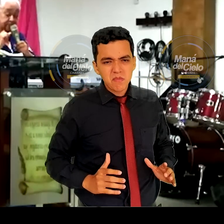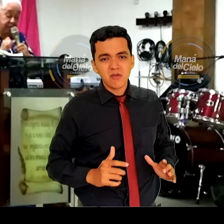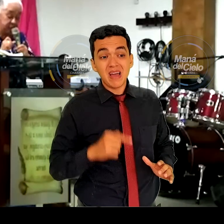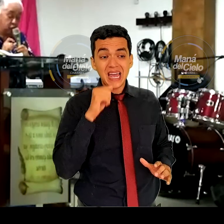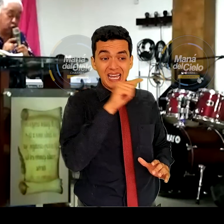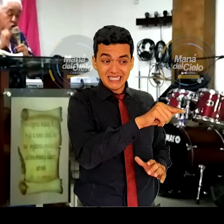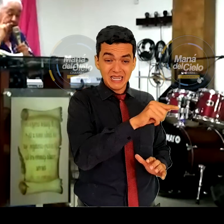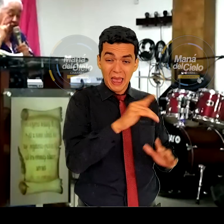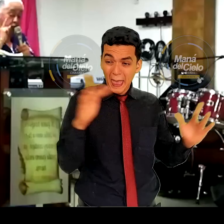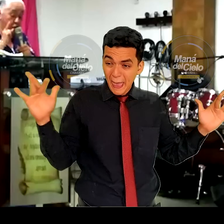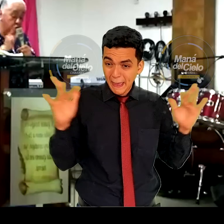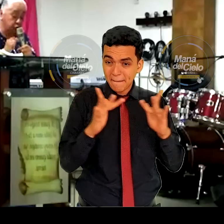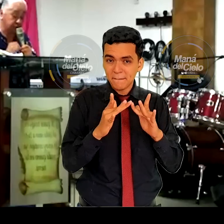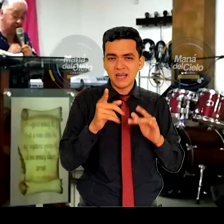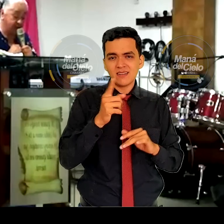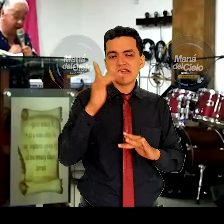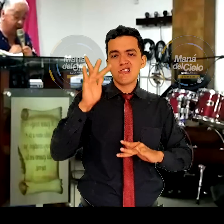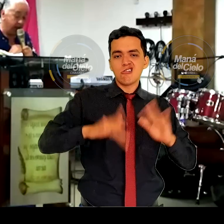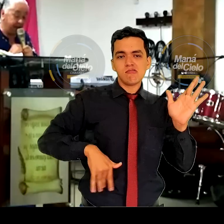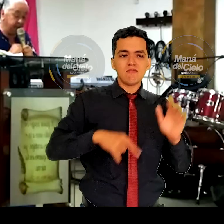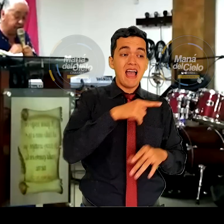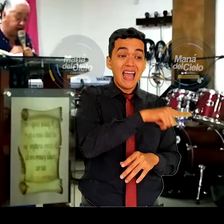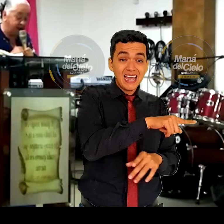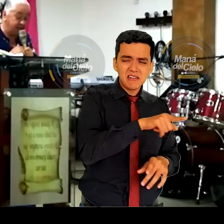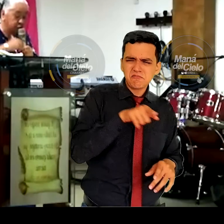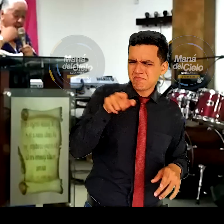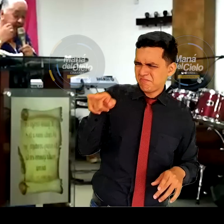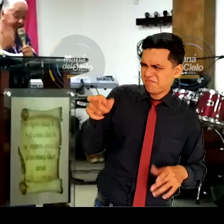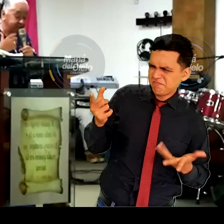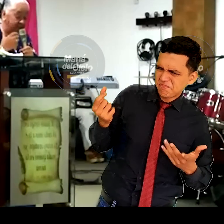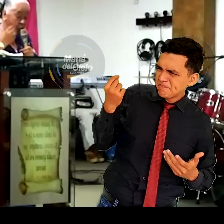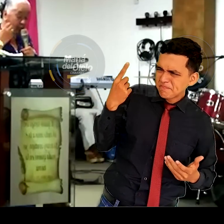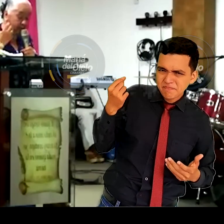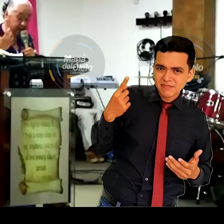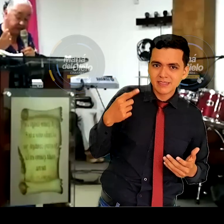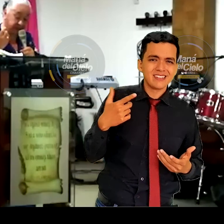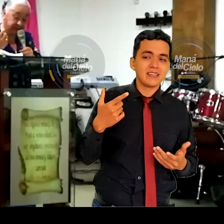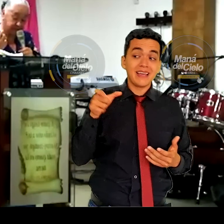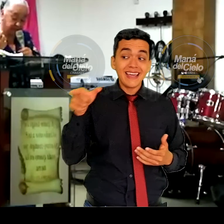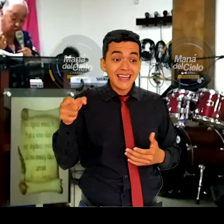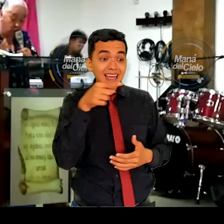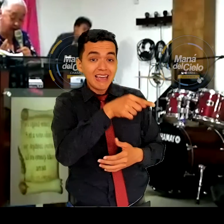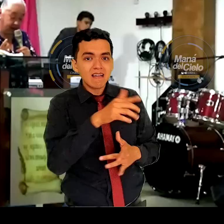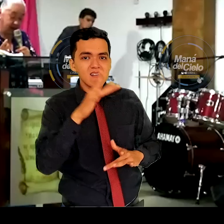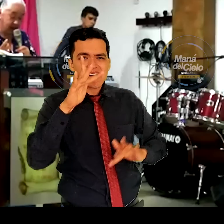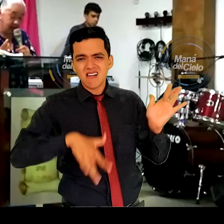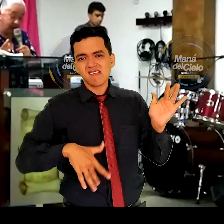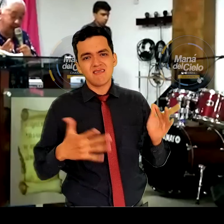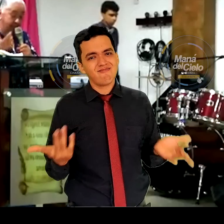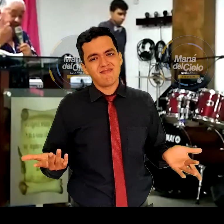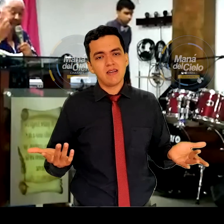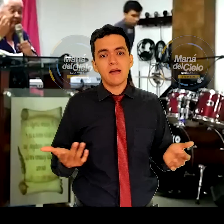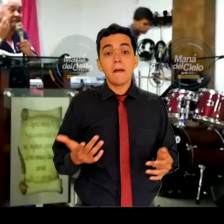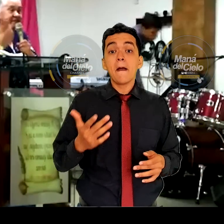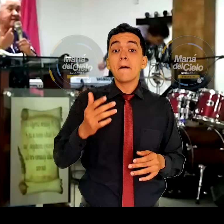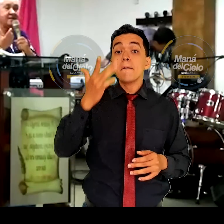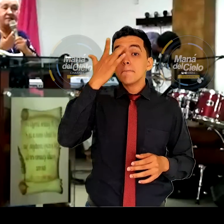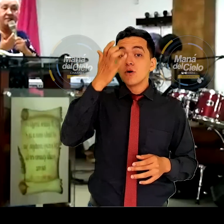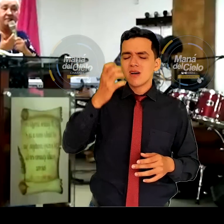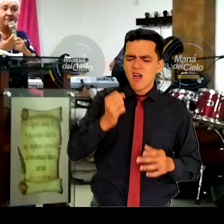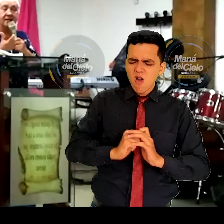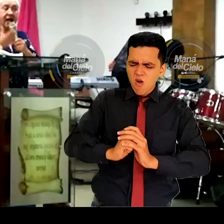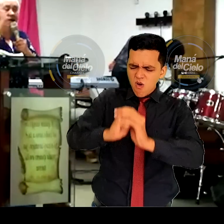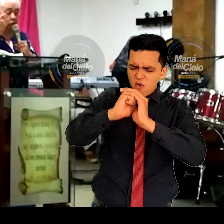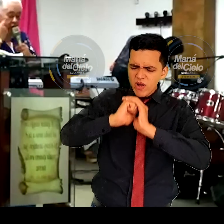el Espíritu nos introduce a entrar en su presencia, a un ambiente espiritual, a